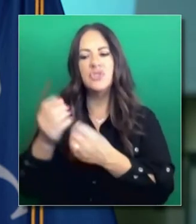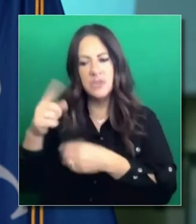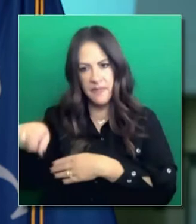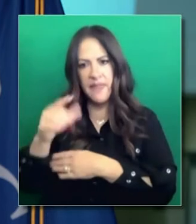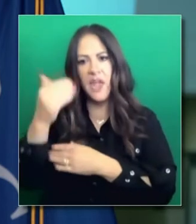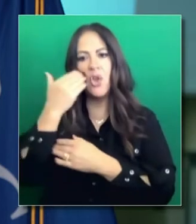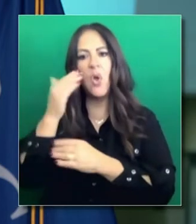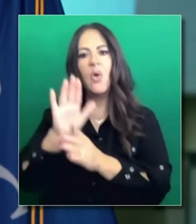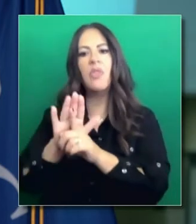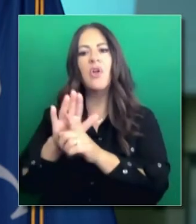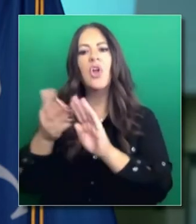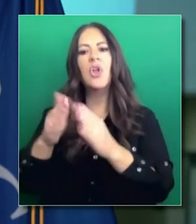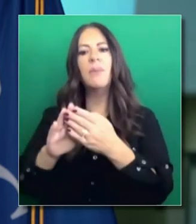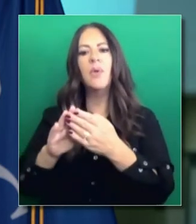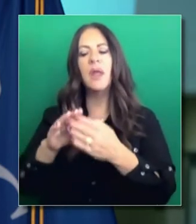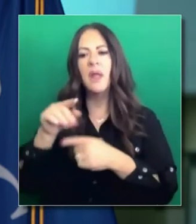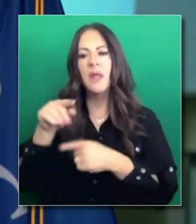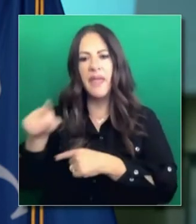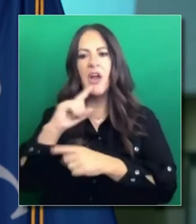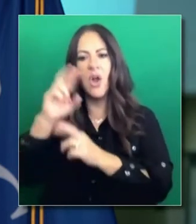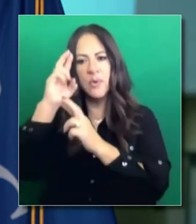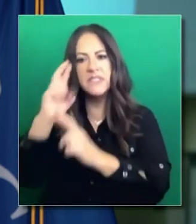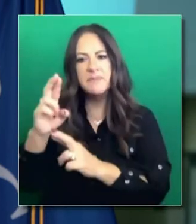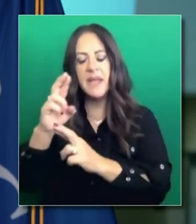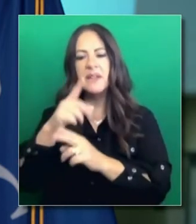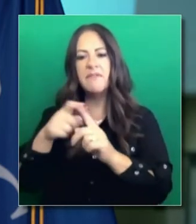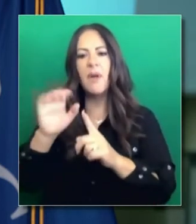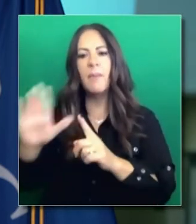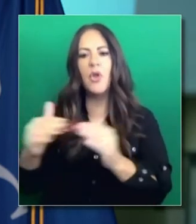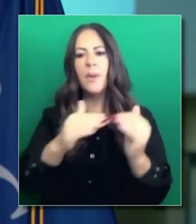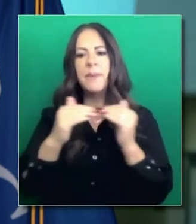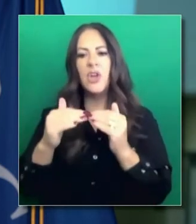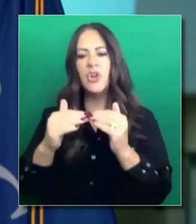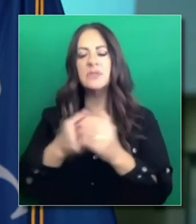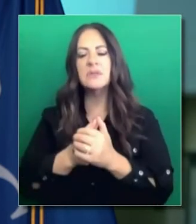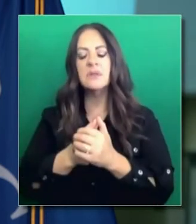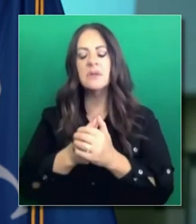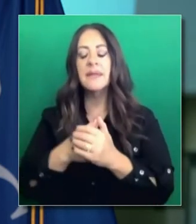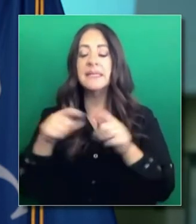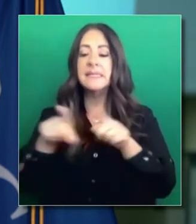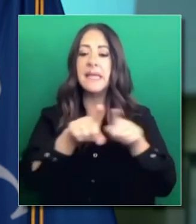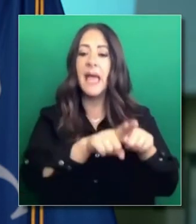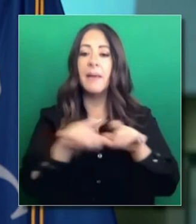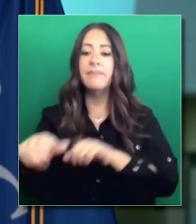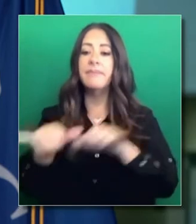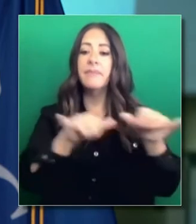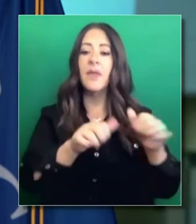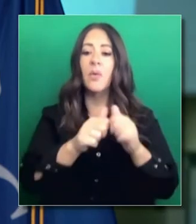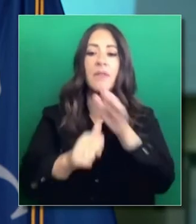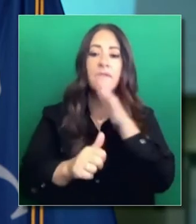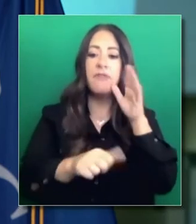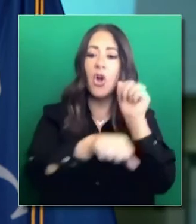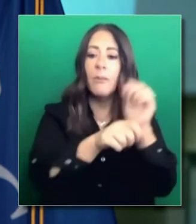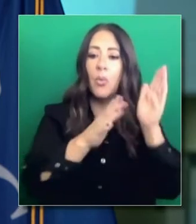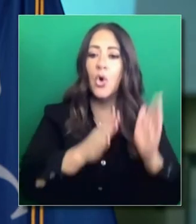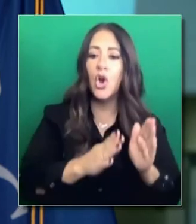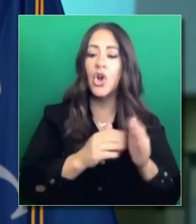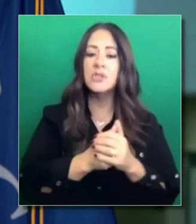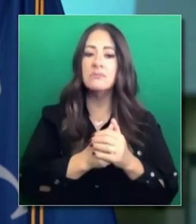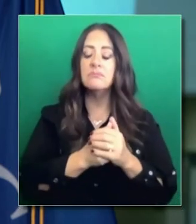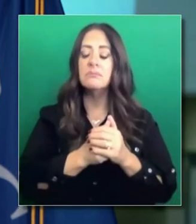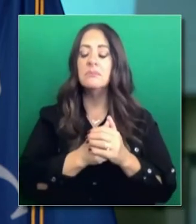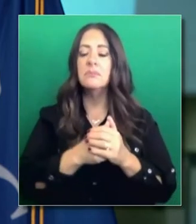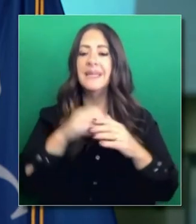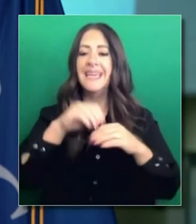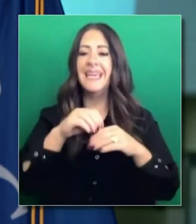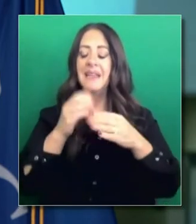de confianza en la comunidad que son respetados. También en relación a trabajadores agrícolas, serán